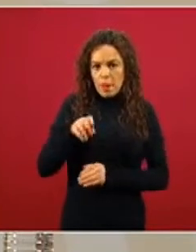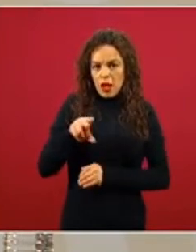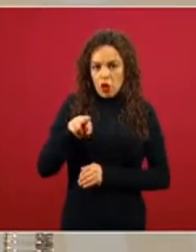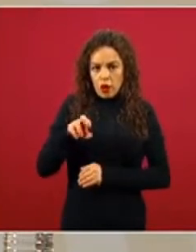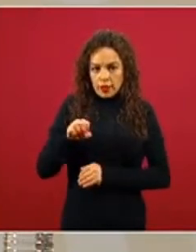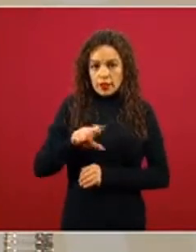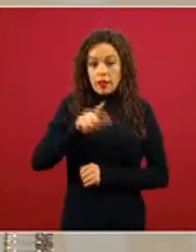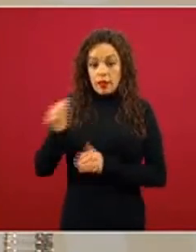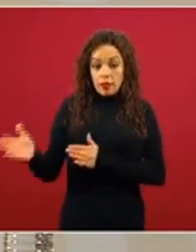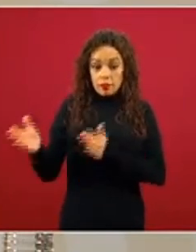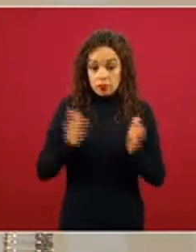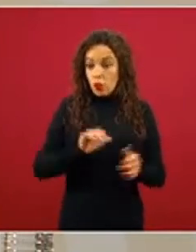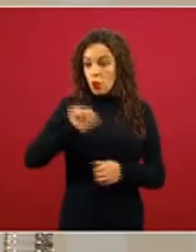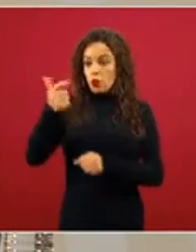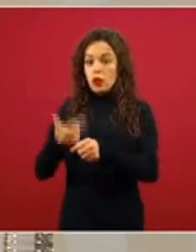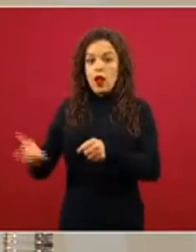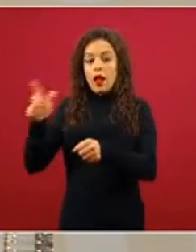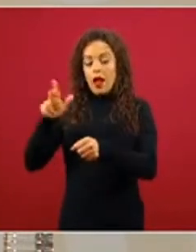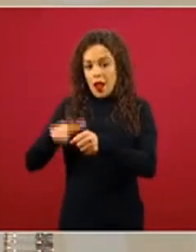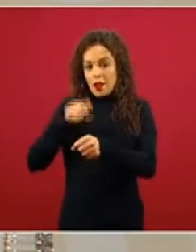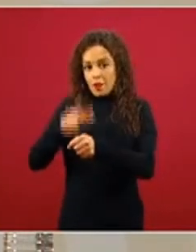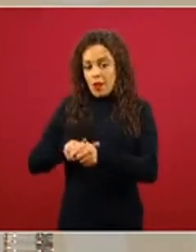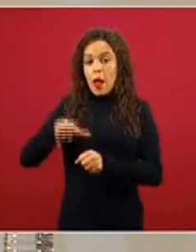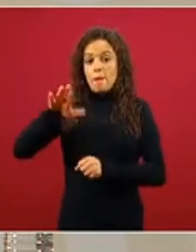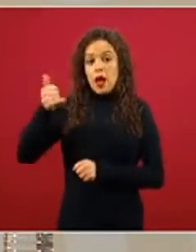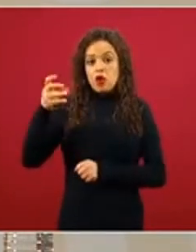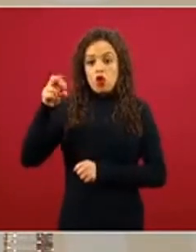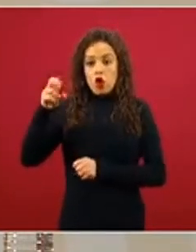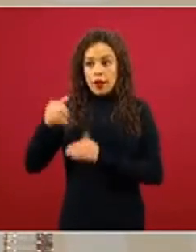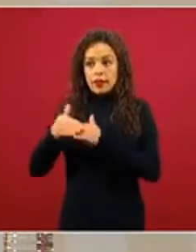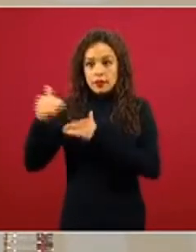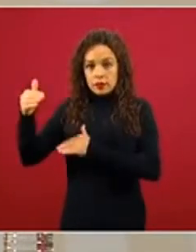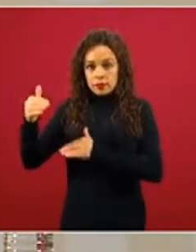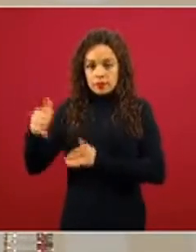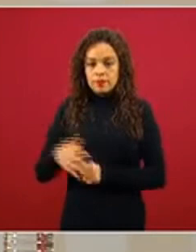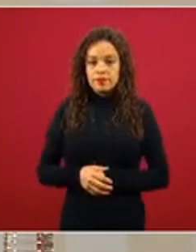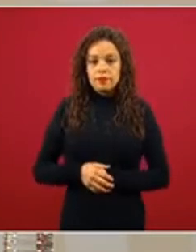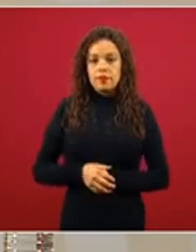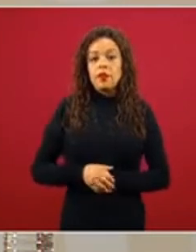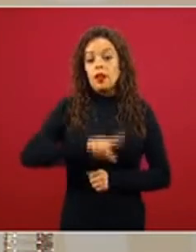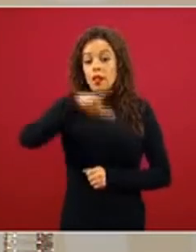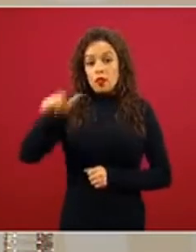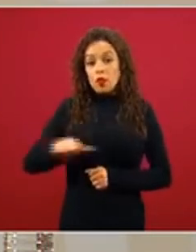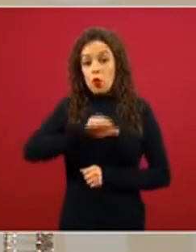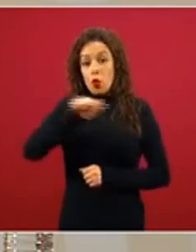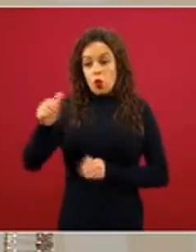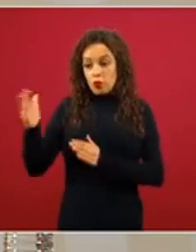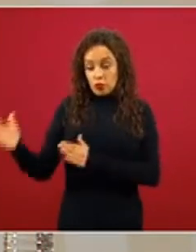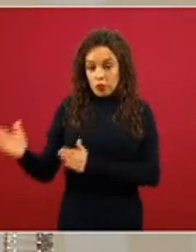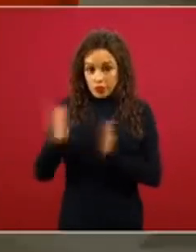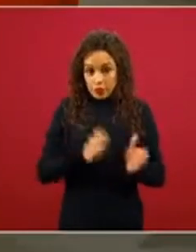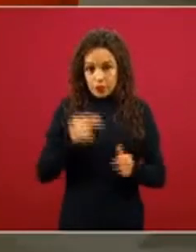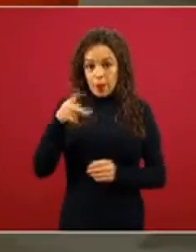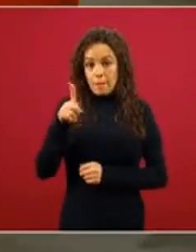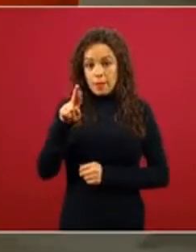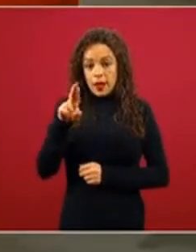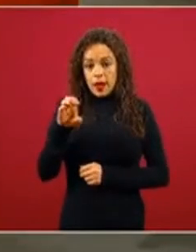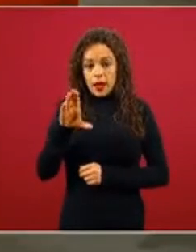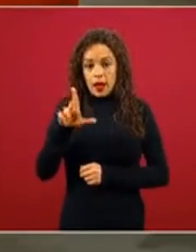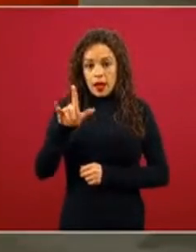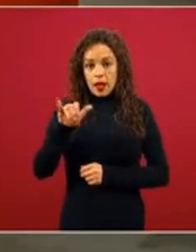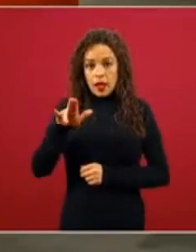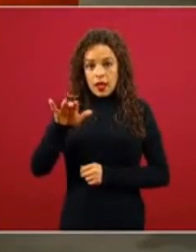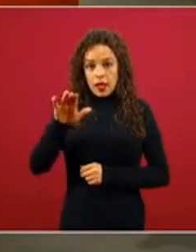investigación preclínica, es decir, es antes de entrar en seres humanos. Una vez que se ha demostrado que hay un principio